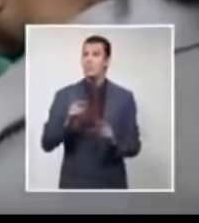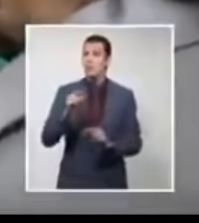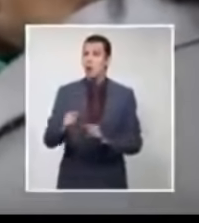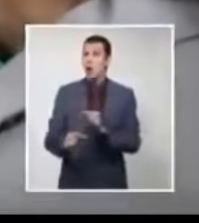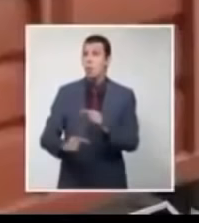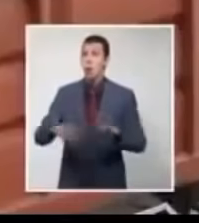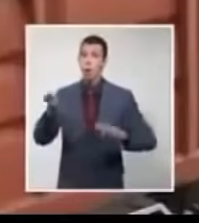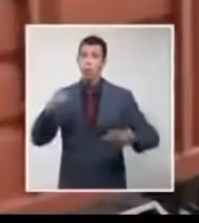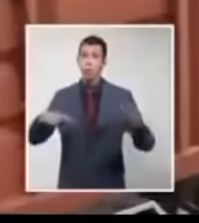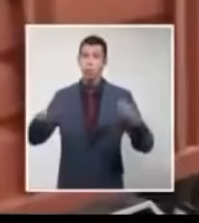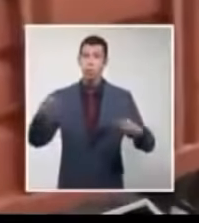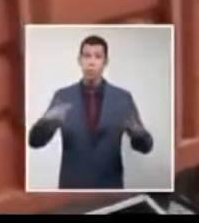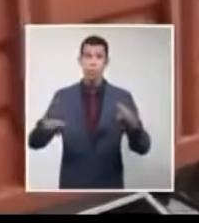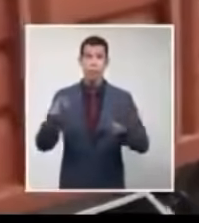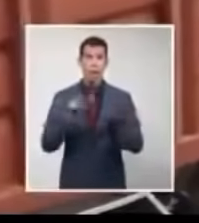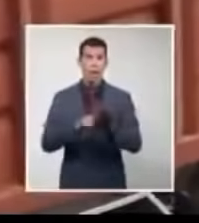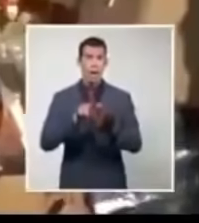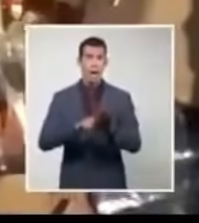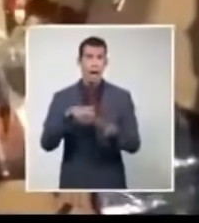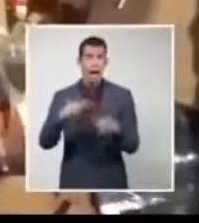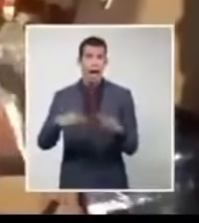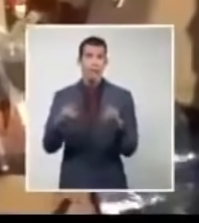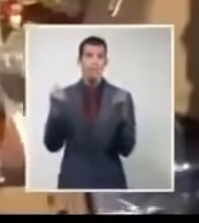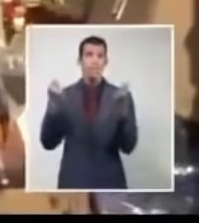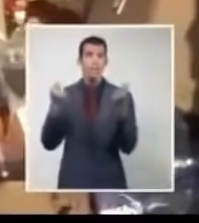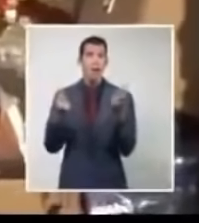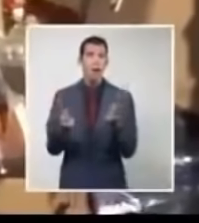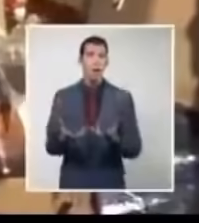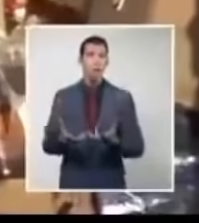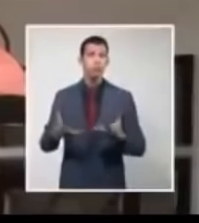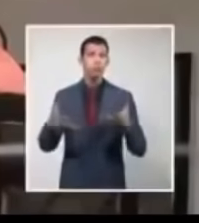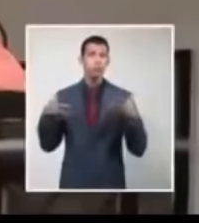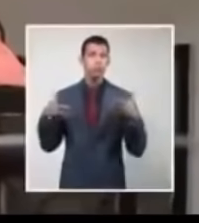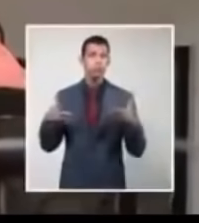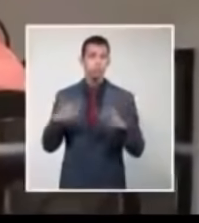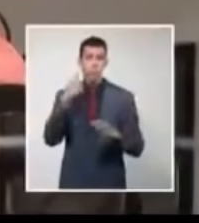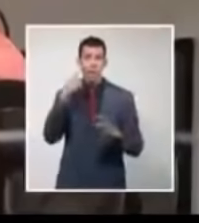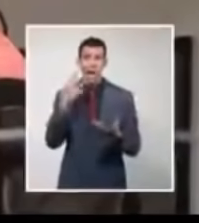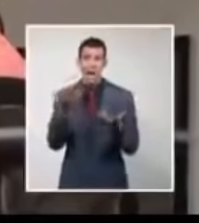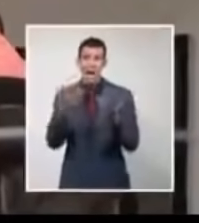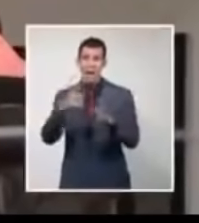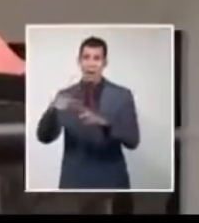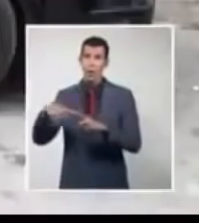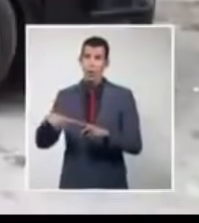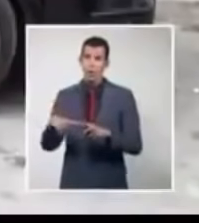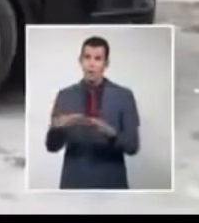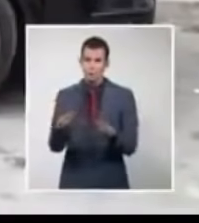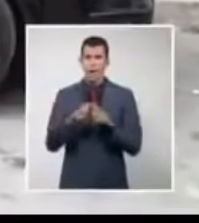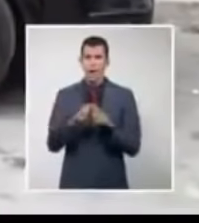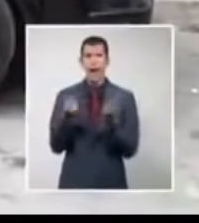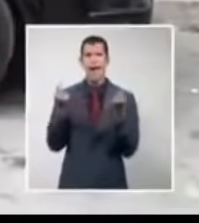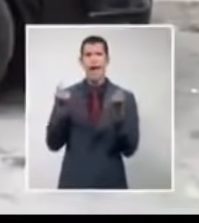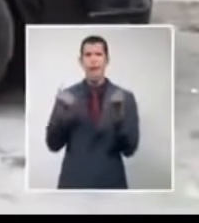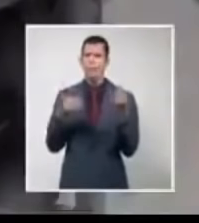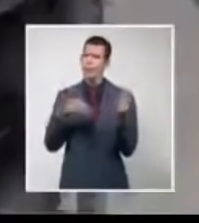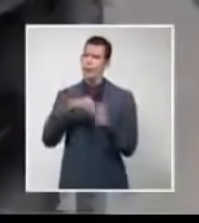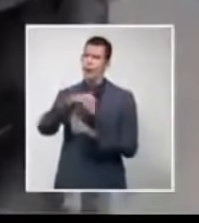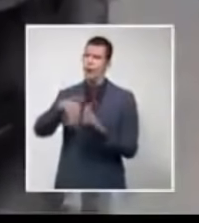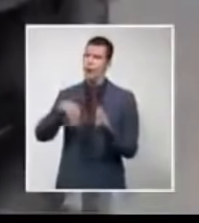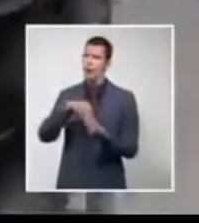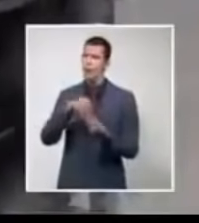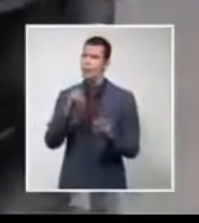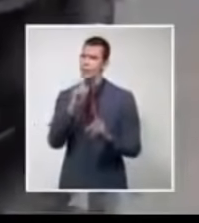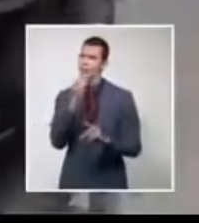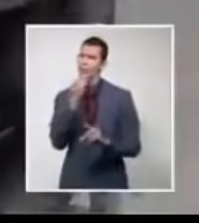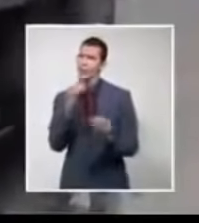reales se ocupó un volumen importante de mercancía equipos electrodomésticos dos vehículos